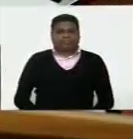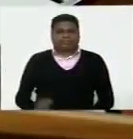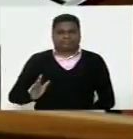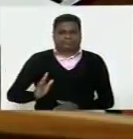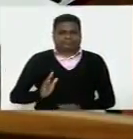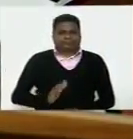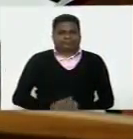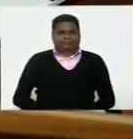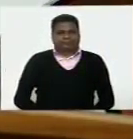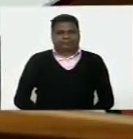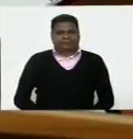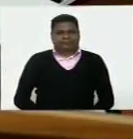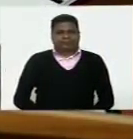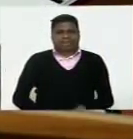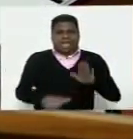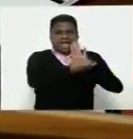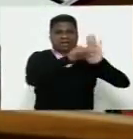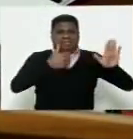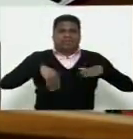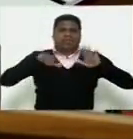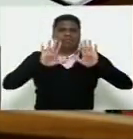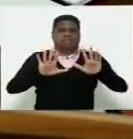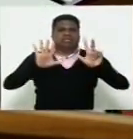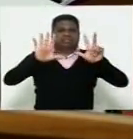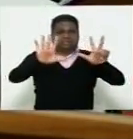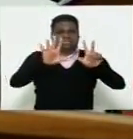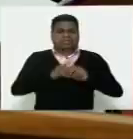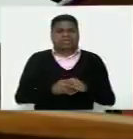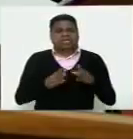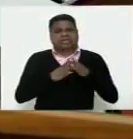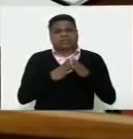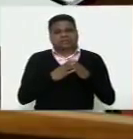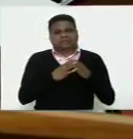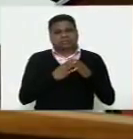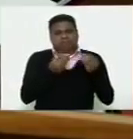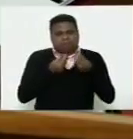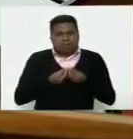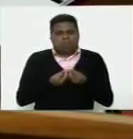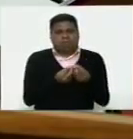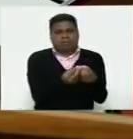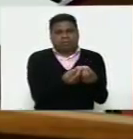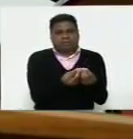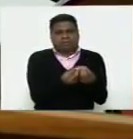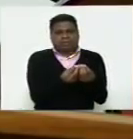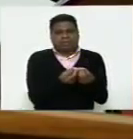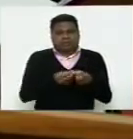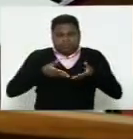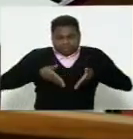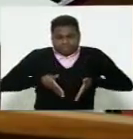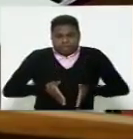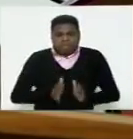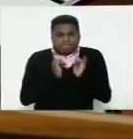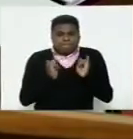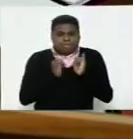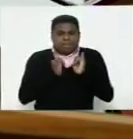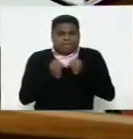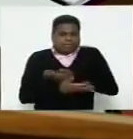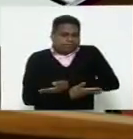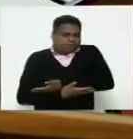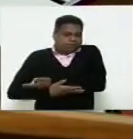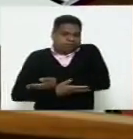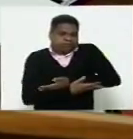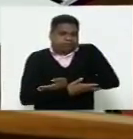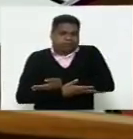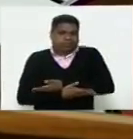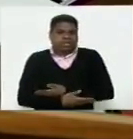Artículo 17. Derecho de acompañamiento y alojamiento conjunto del recién nacido y recién nacida. Los